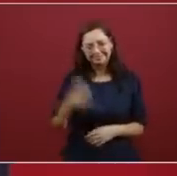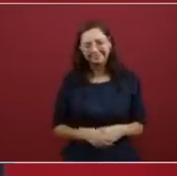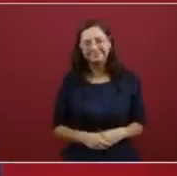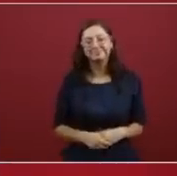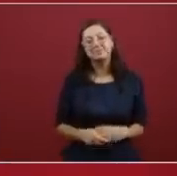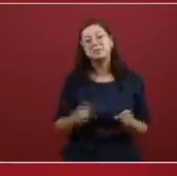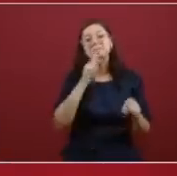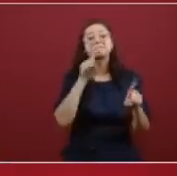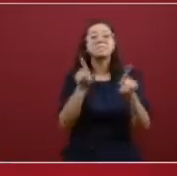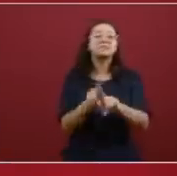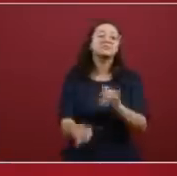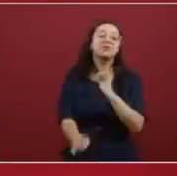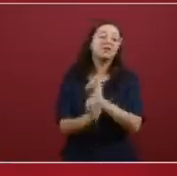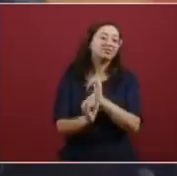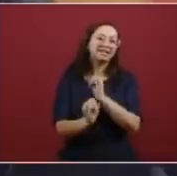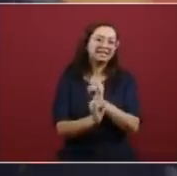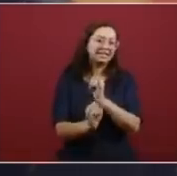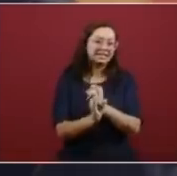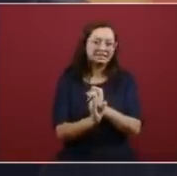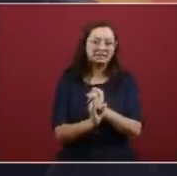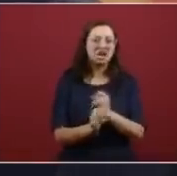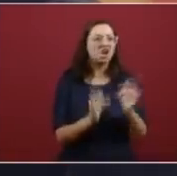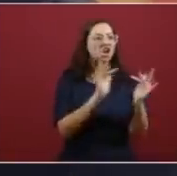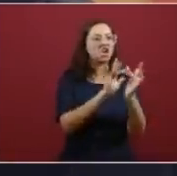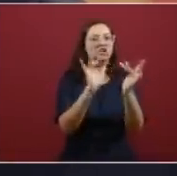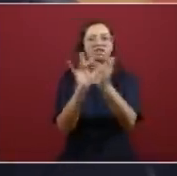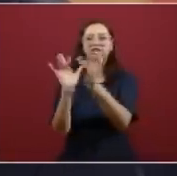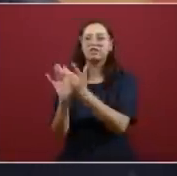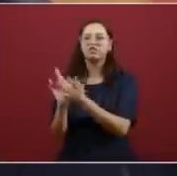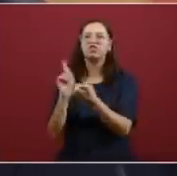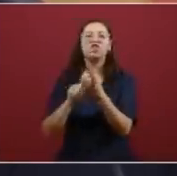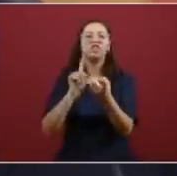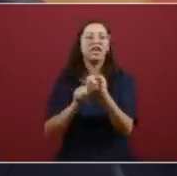que hay conectividad donde hay mercado,